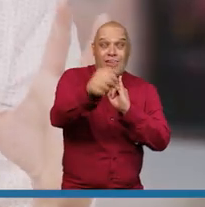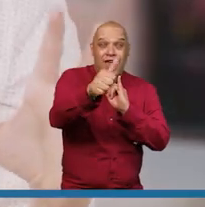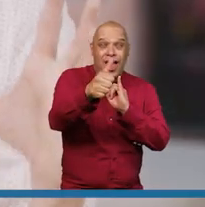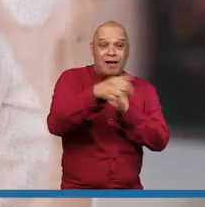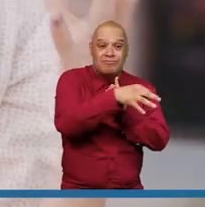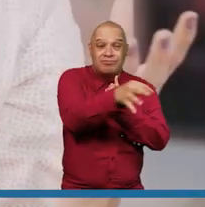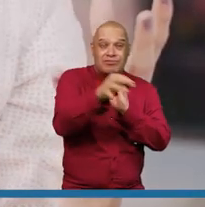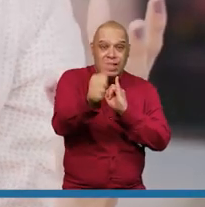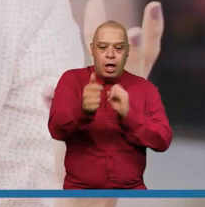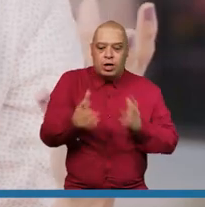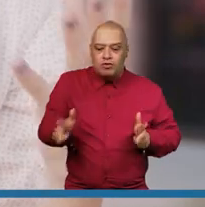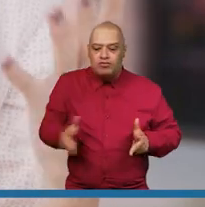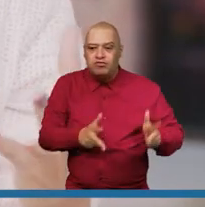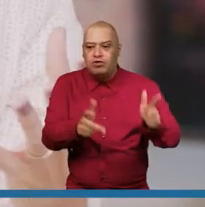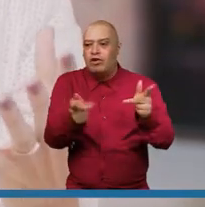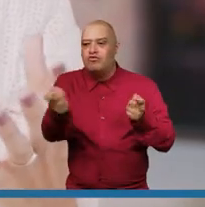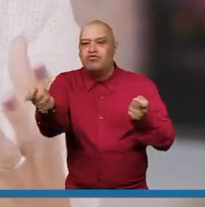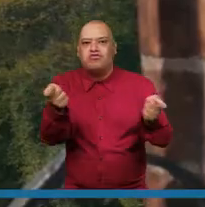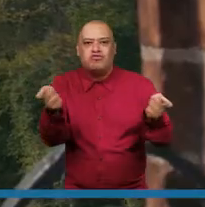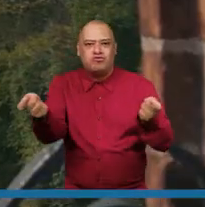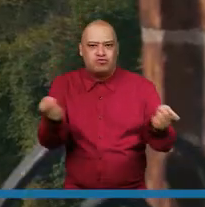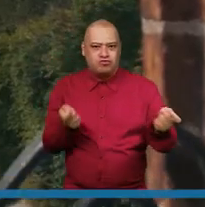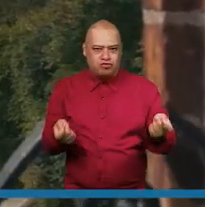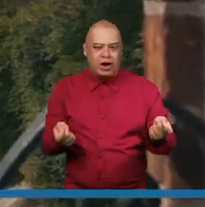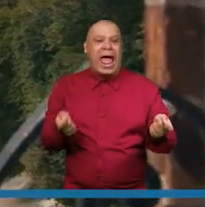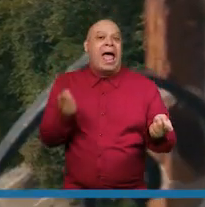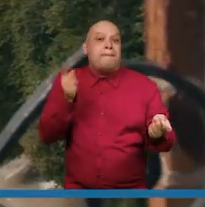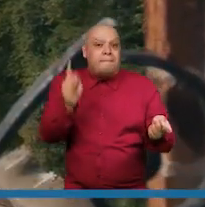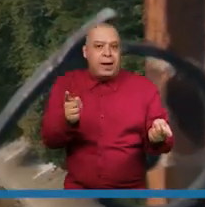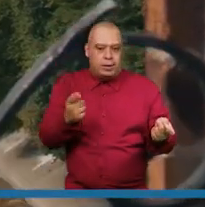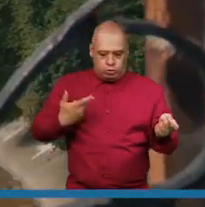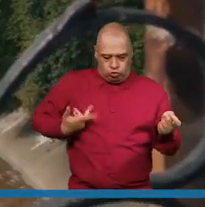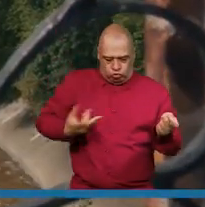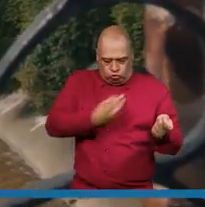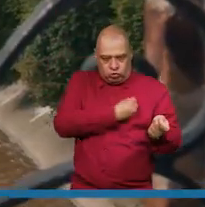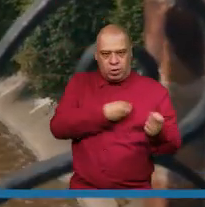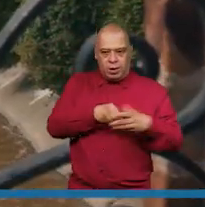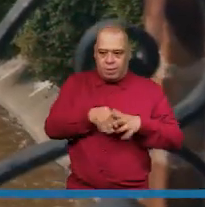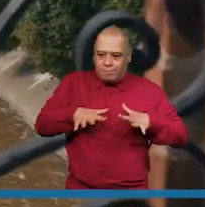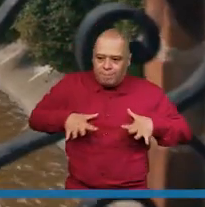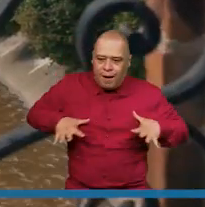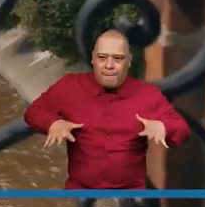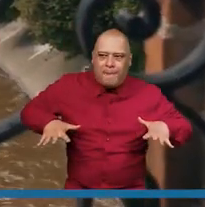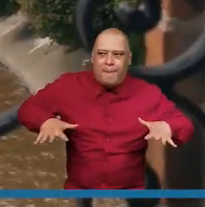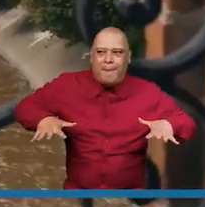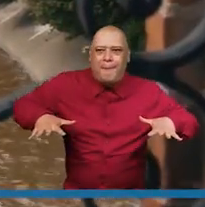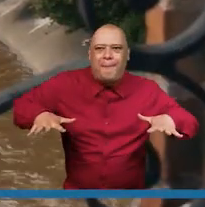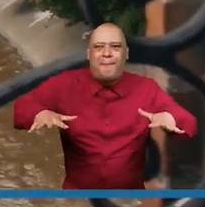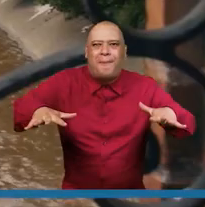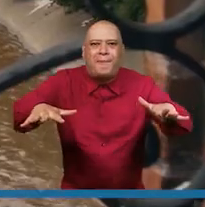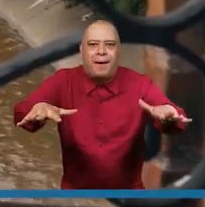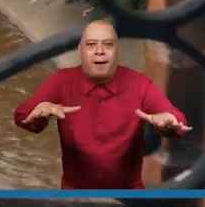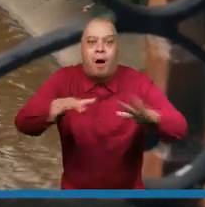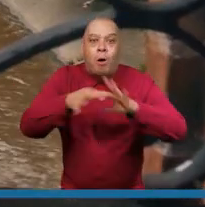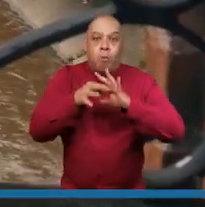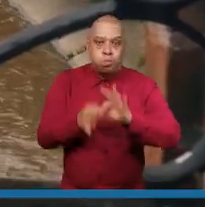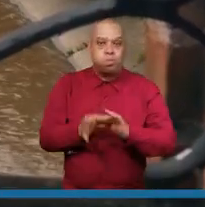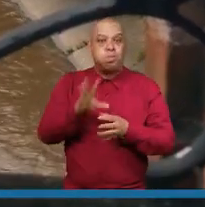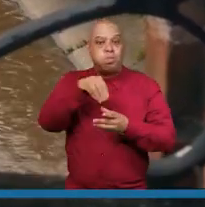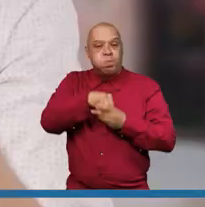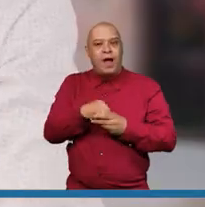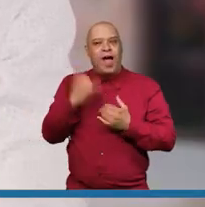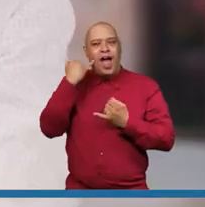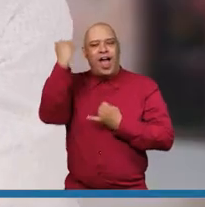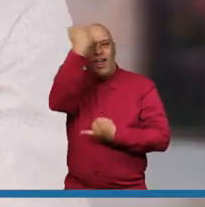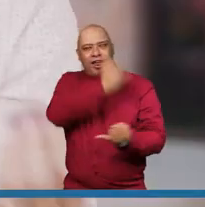hacen parte de una cuenca del río Aburrá, y que eso nos hace que compartamos un ámbito geográfico muy especial, pero que también en la